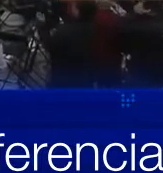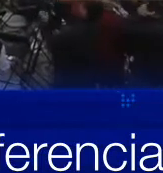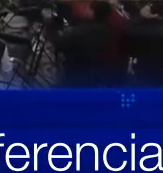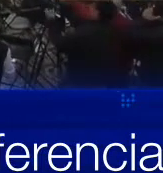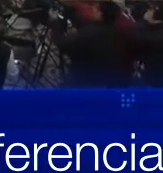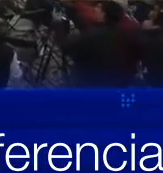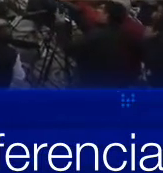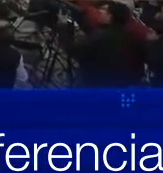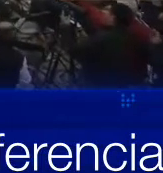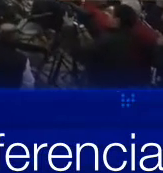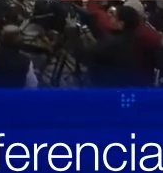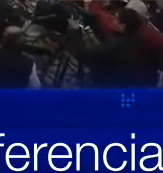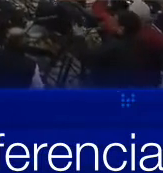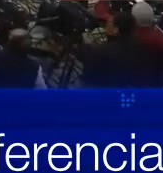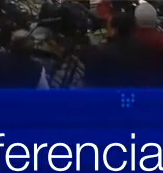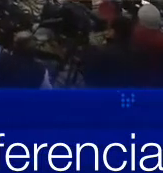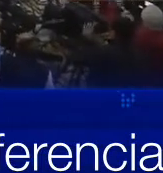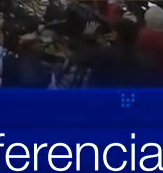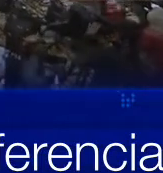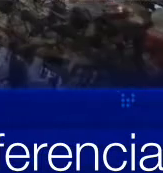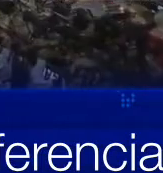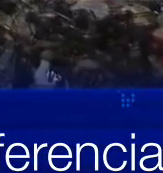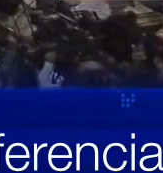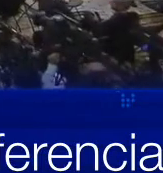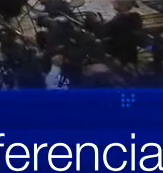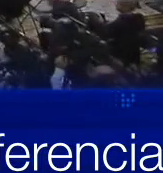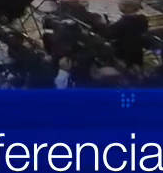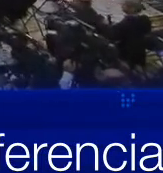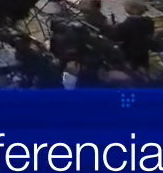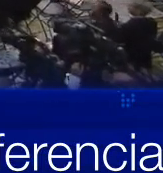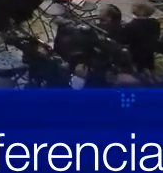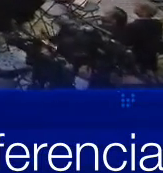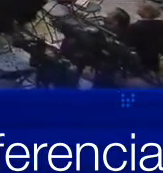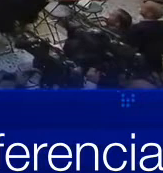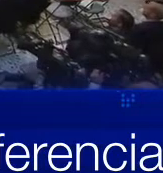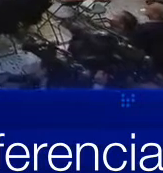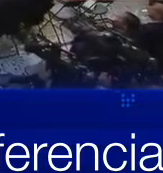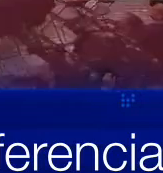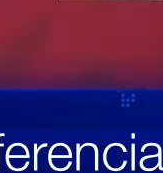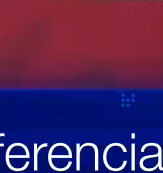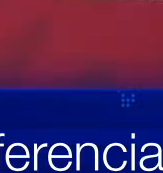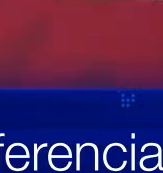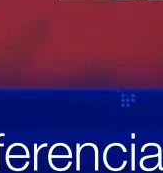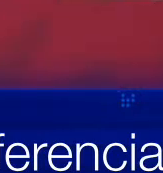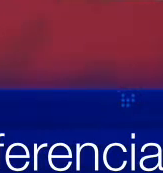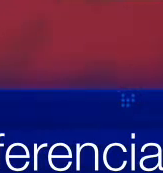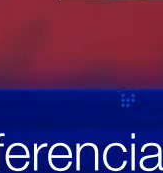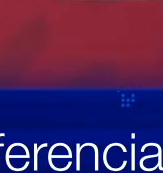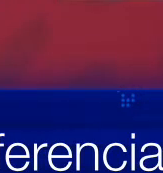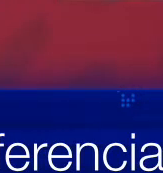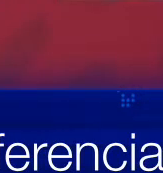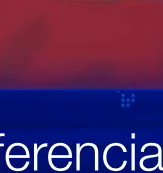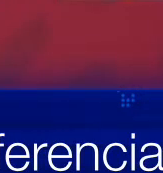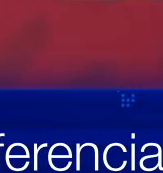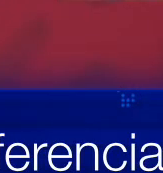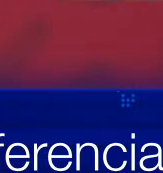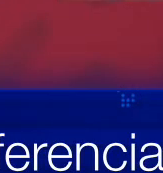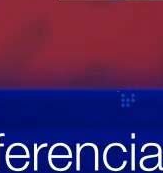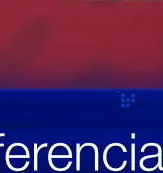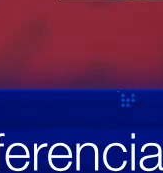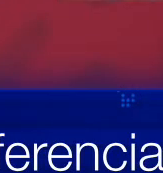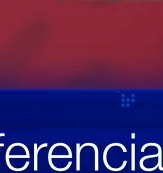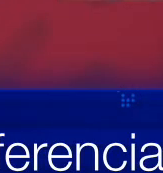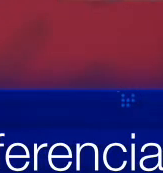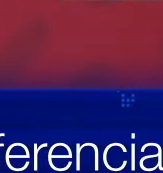hoy vamos a visitar Tabasco,